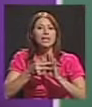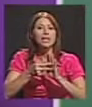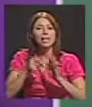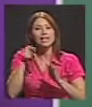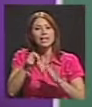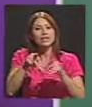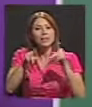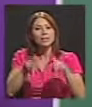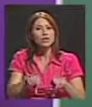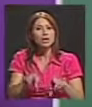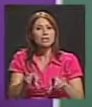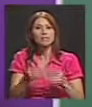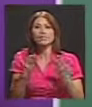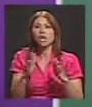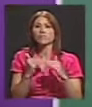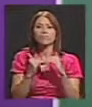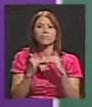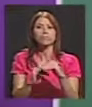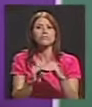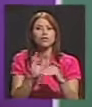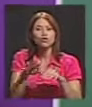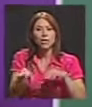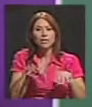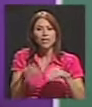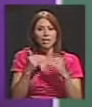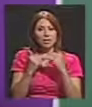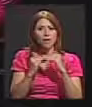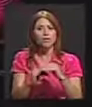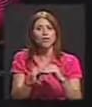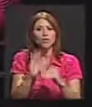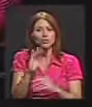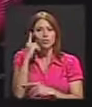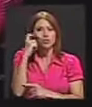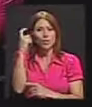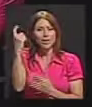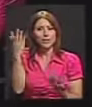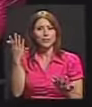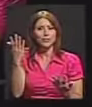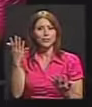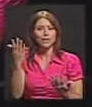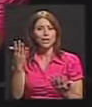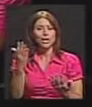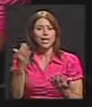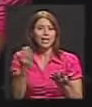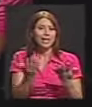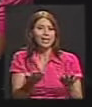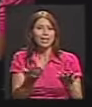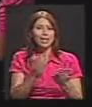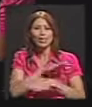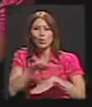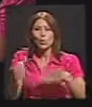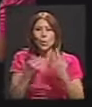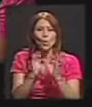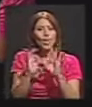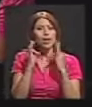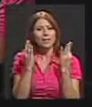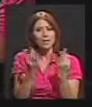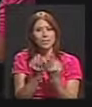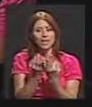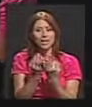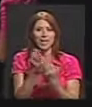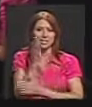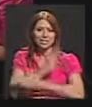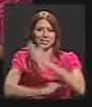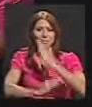sus actividades sus sueños los paralizan de manera que toda la familia es